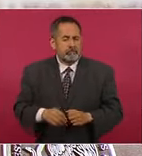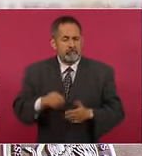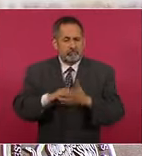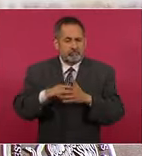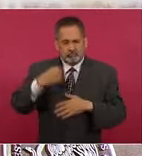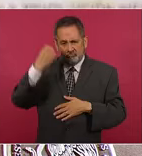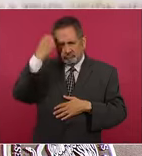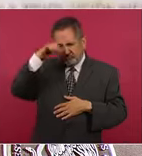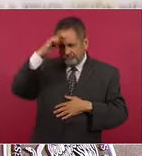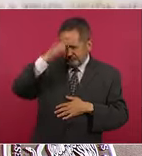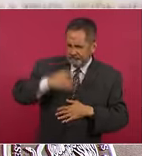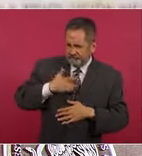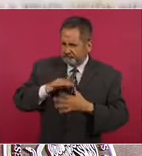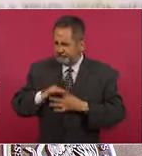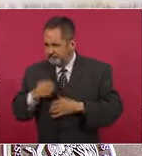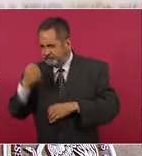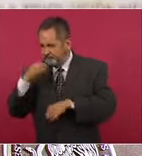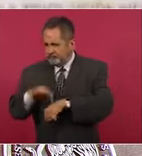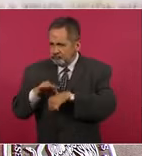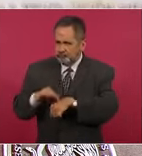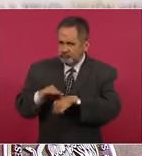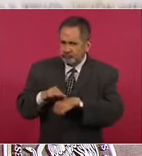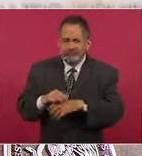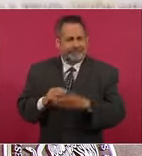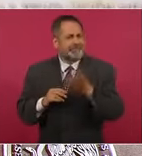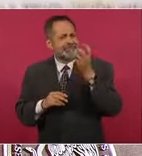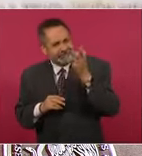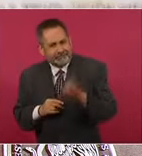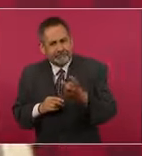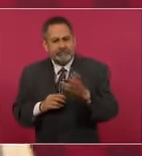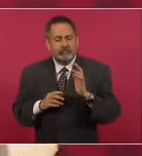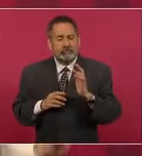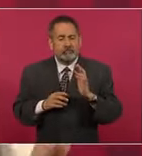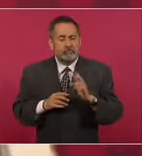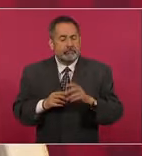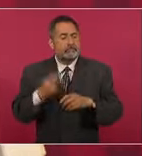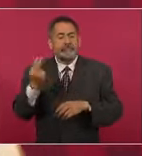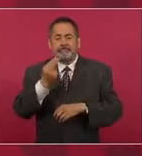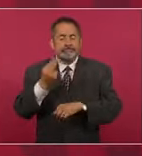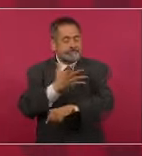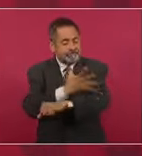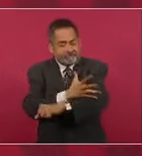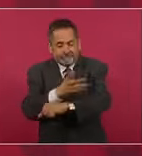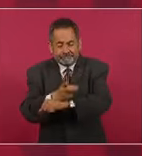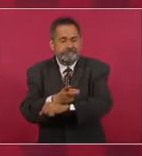se tiene en esto es de que se quiere gente honrada,